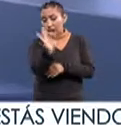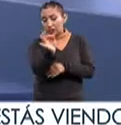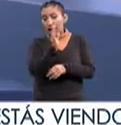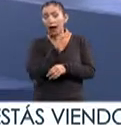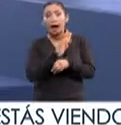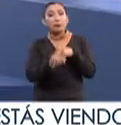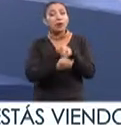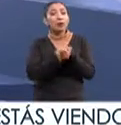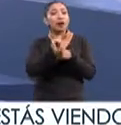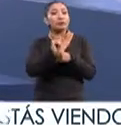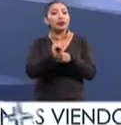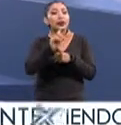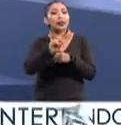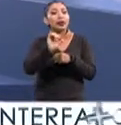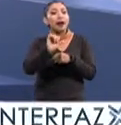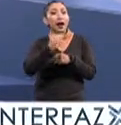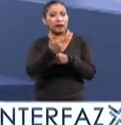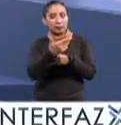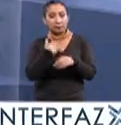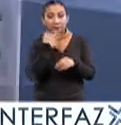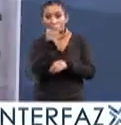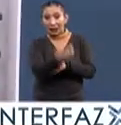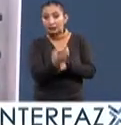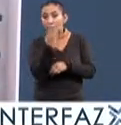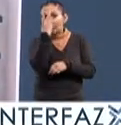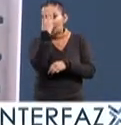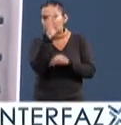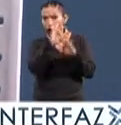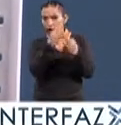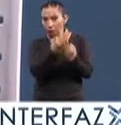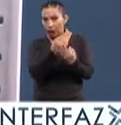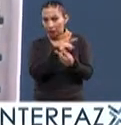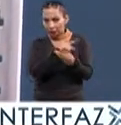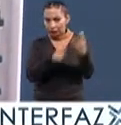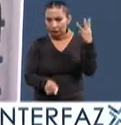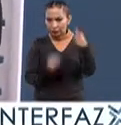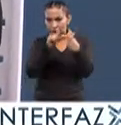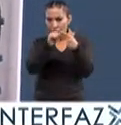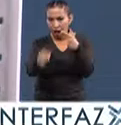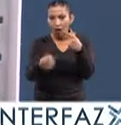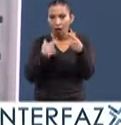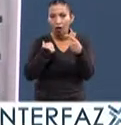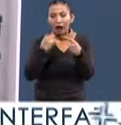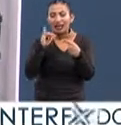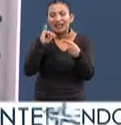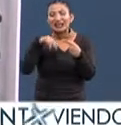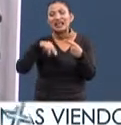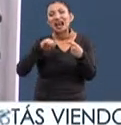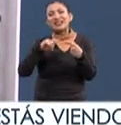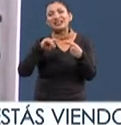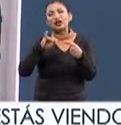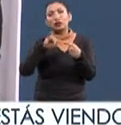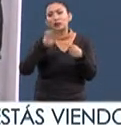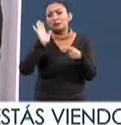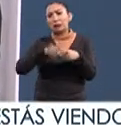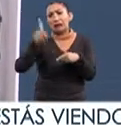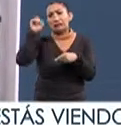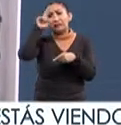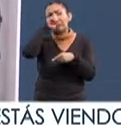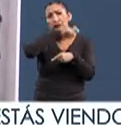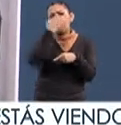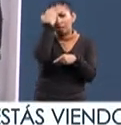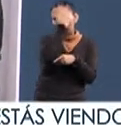este déficit de atención. El déficit de atención es de 3 tipos. Es el tipo inatento, que es el más difícil